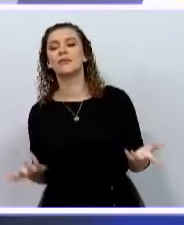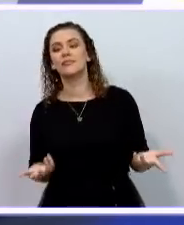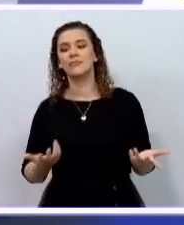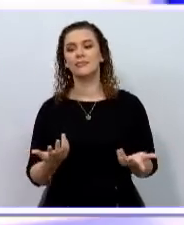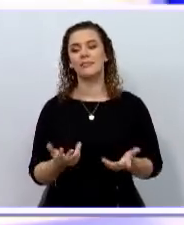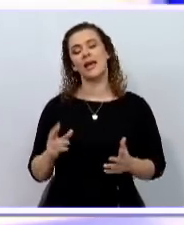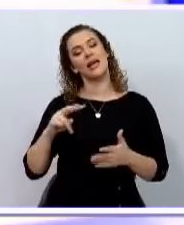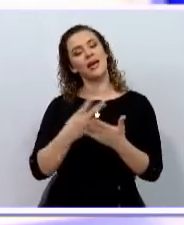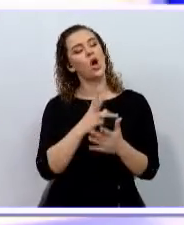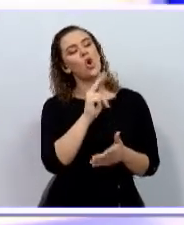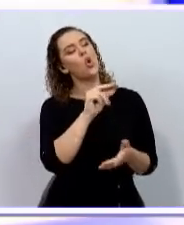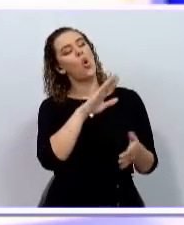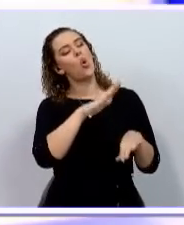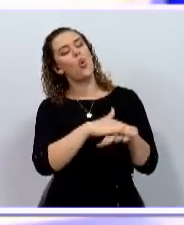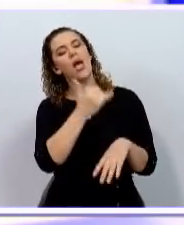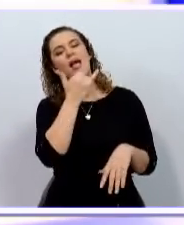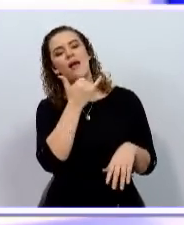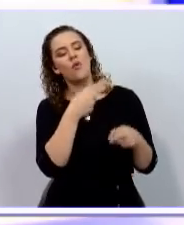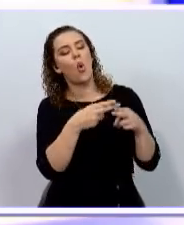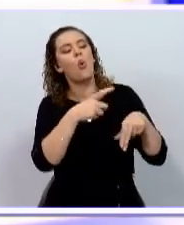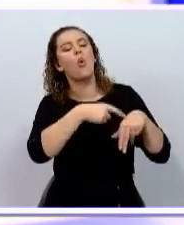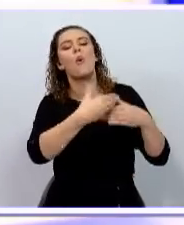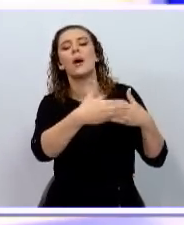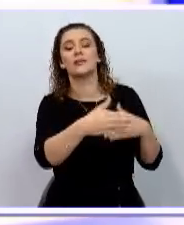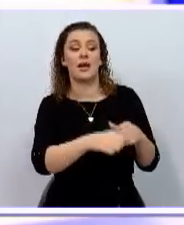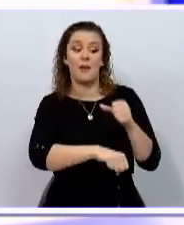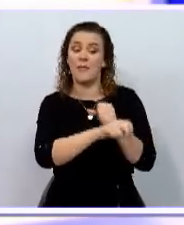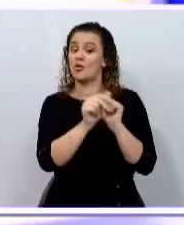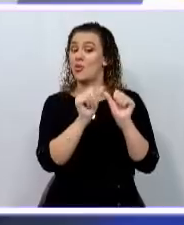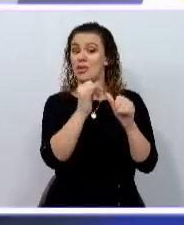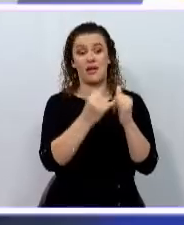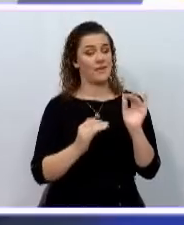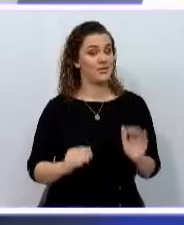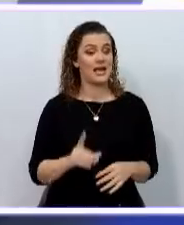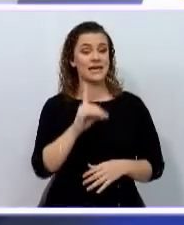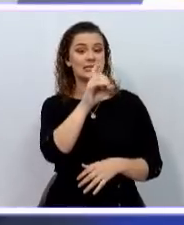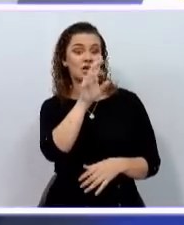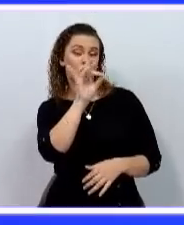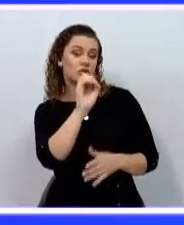caigas No caigas en el en el error del cortoplacismo el partido no ha terminado